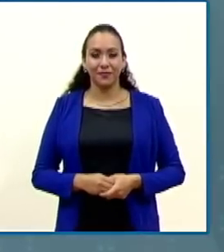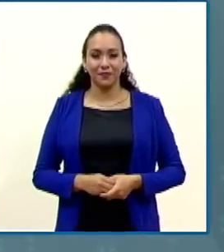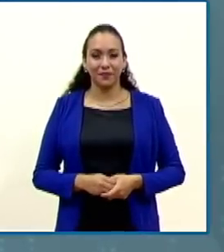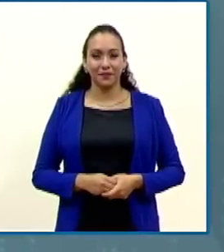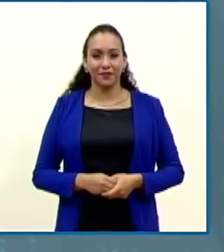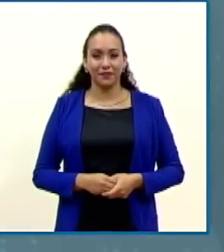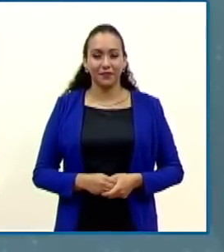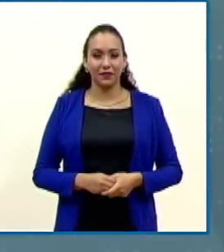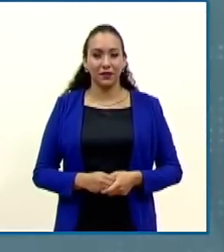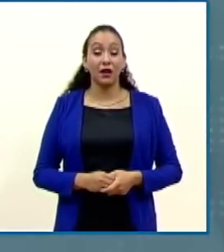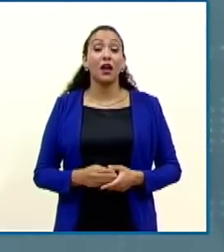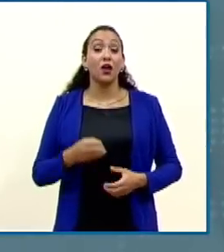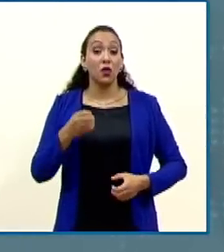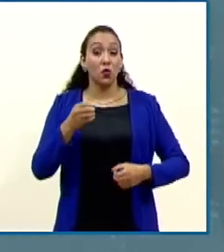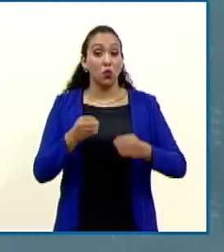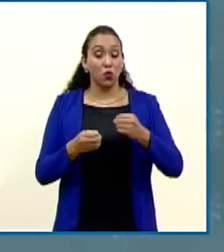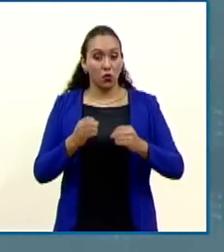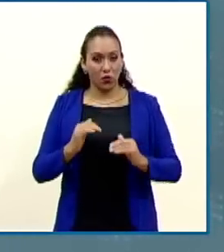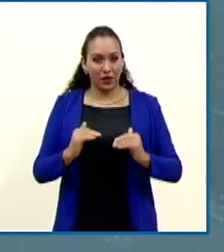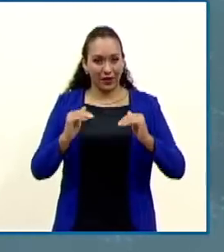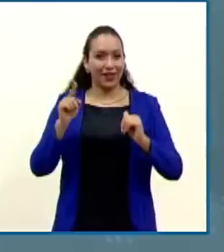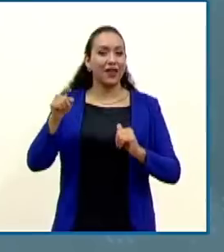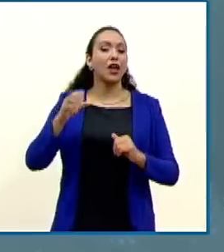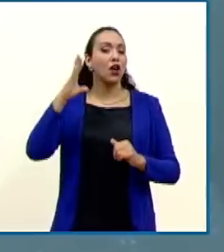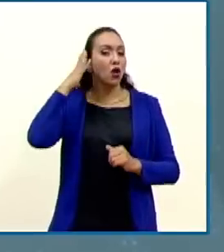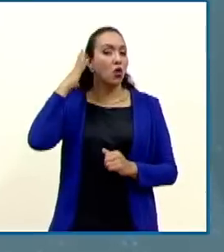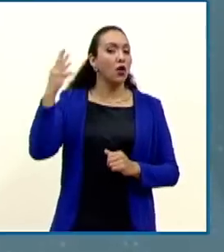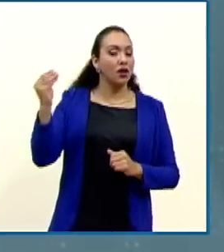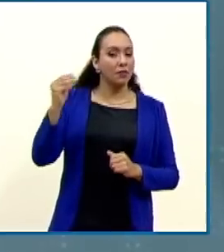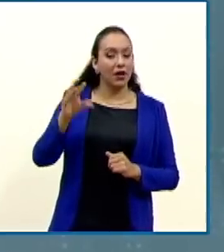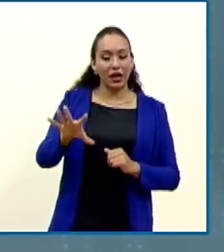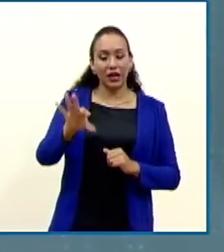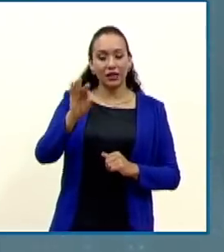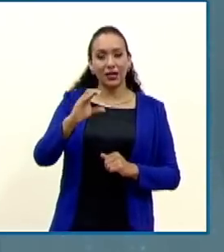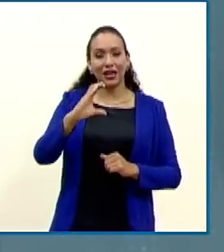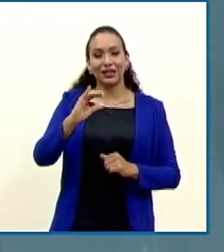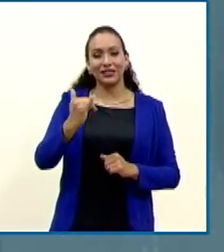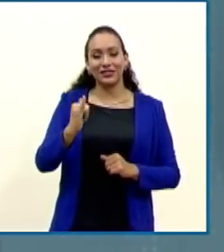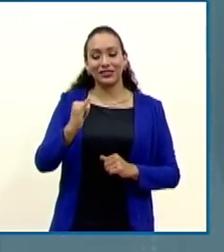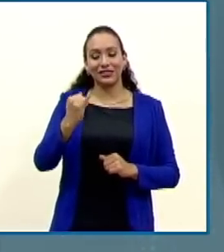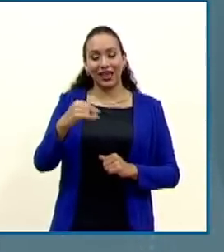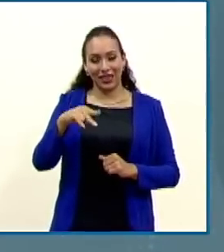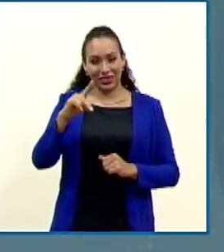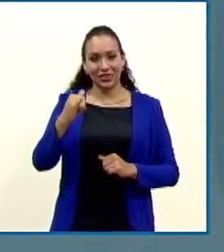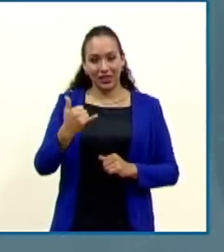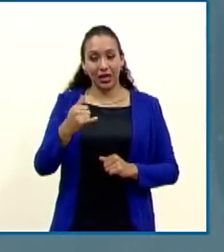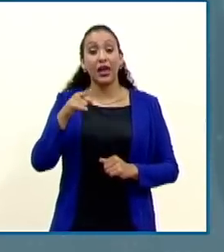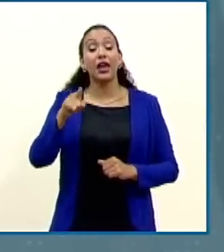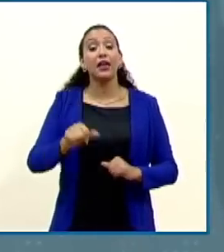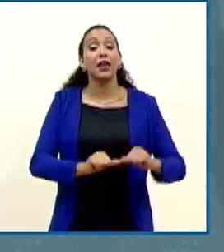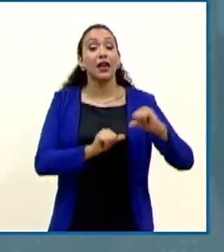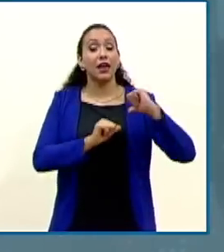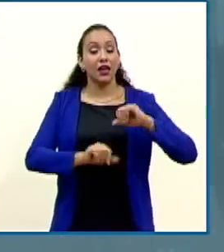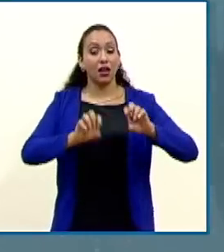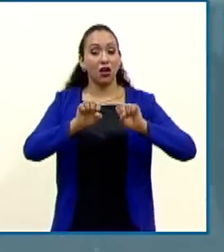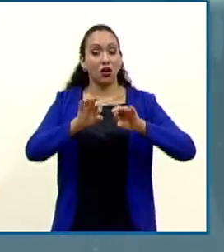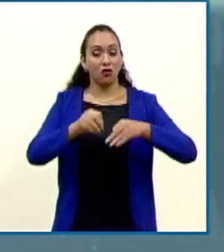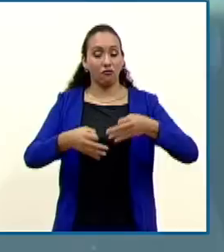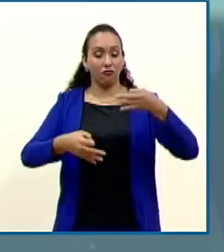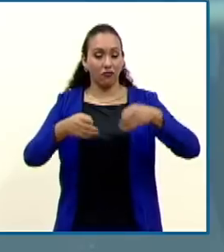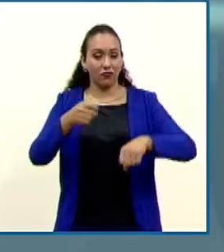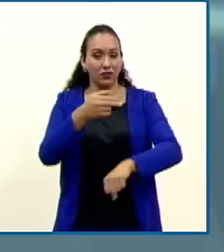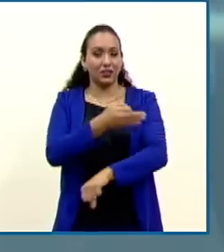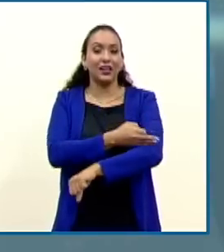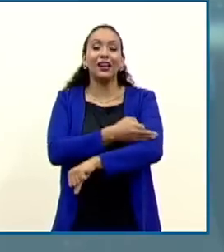El Pleno del Supremo Tribunal de Justicia de Colima designó a Cindy Lisette Mendoza Torres como titular del Juzgado Tercero